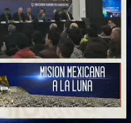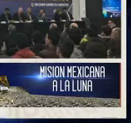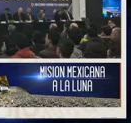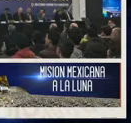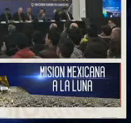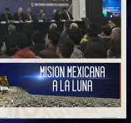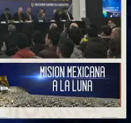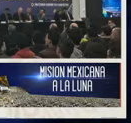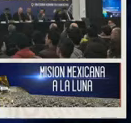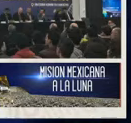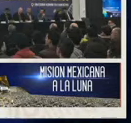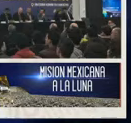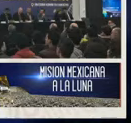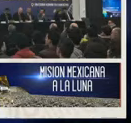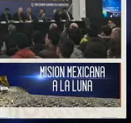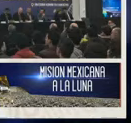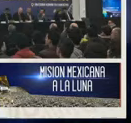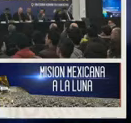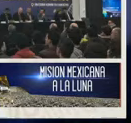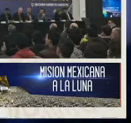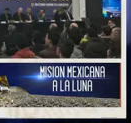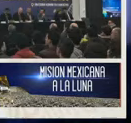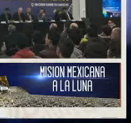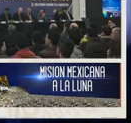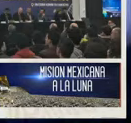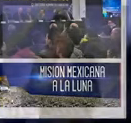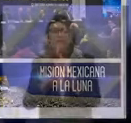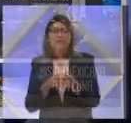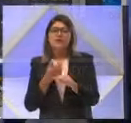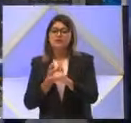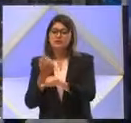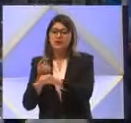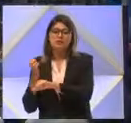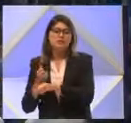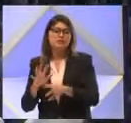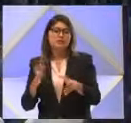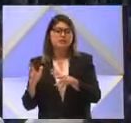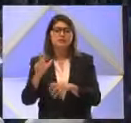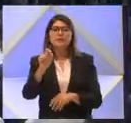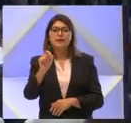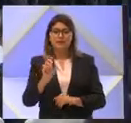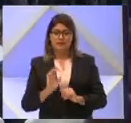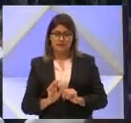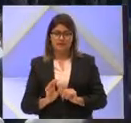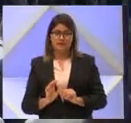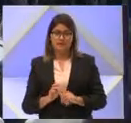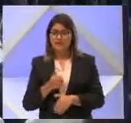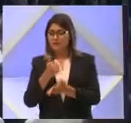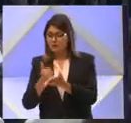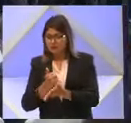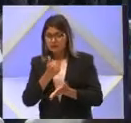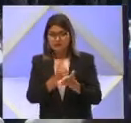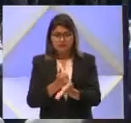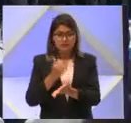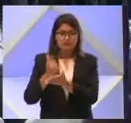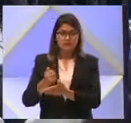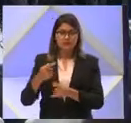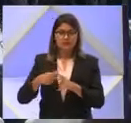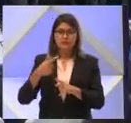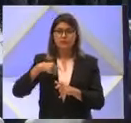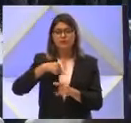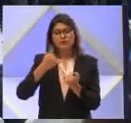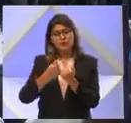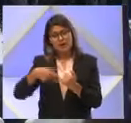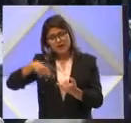más de 60 proyectos de todo tipo científicos tecnológicos educacionales incluso tenemos una misión y canal una